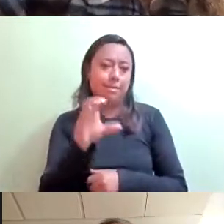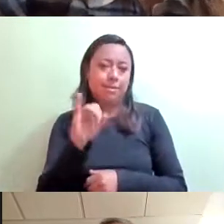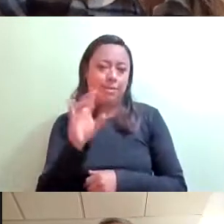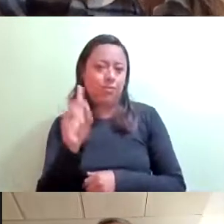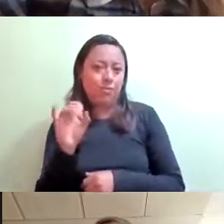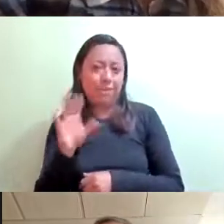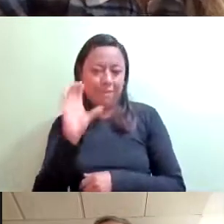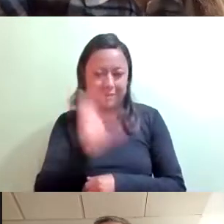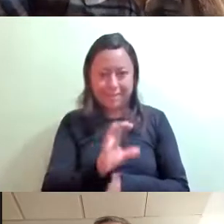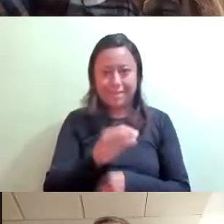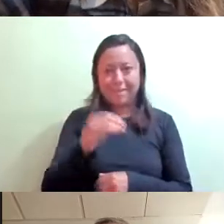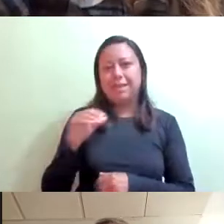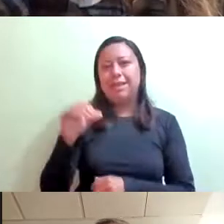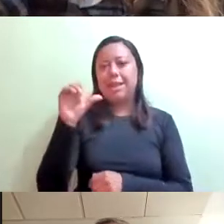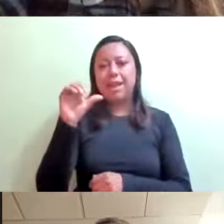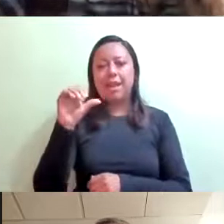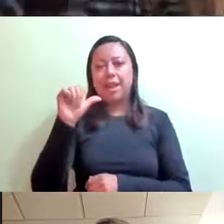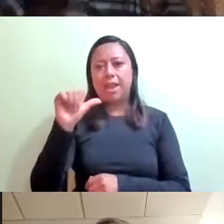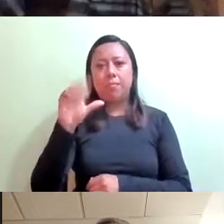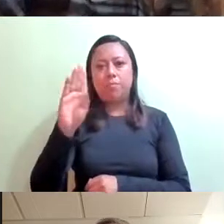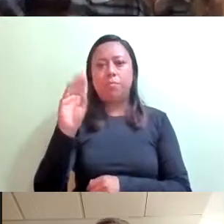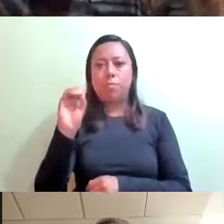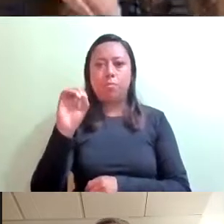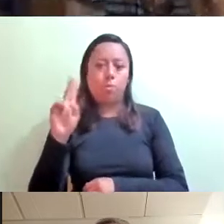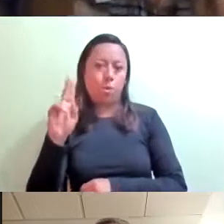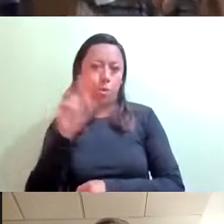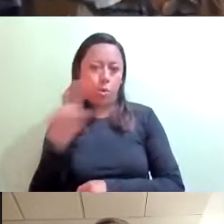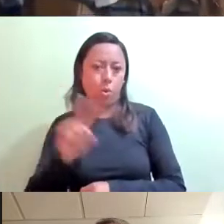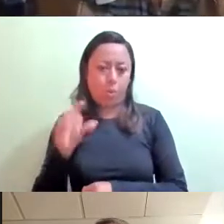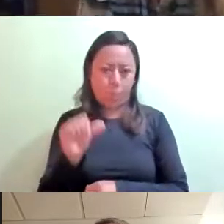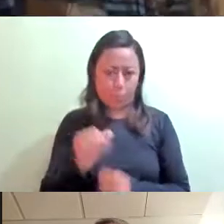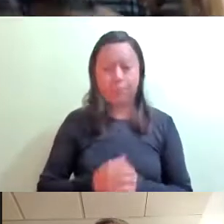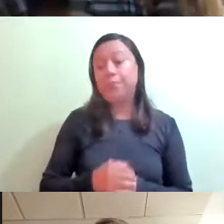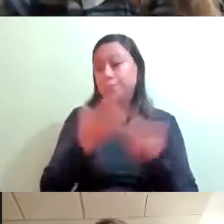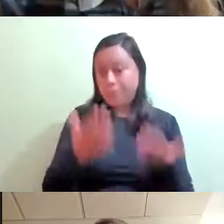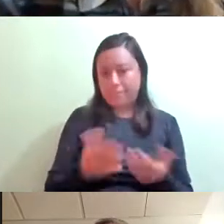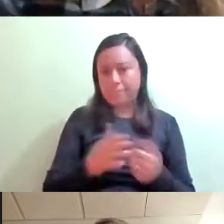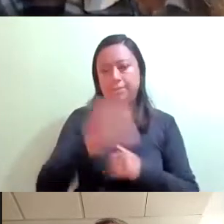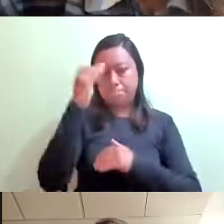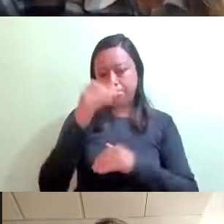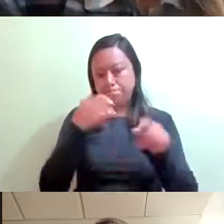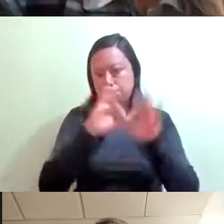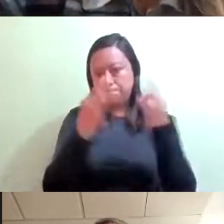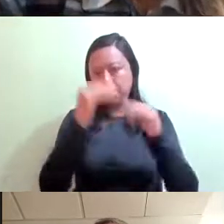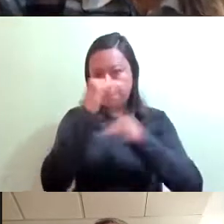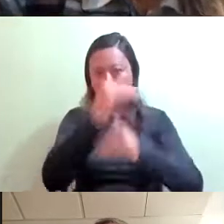sido amplias las preguntas realizadas por las y los diputados. Le pedimos